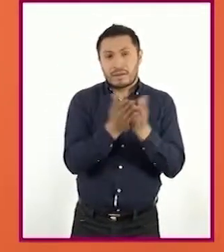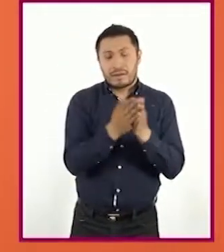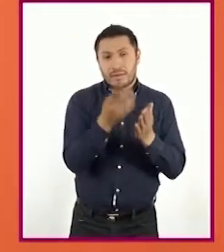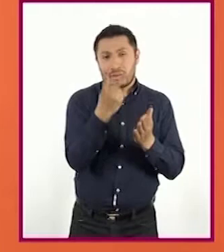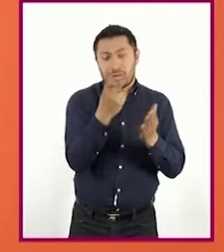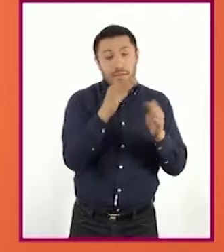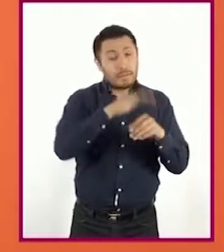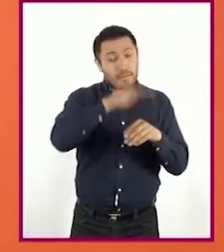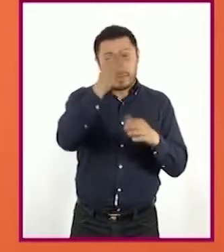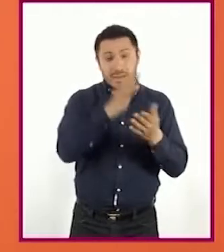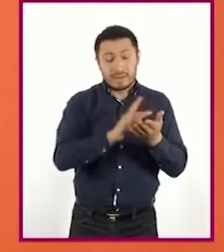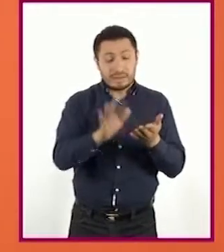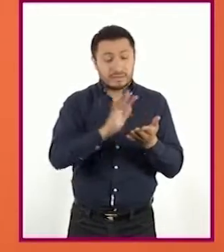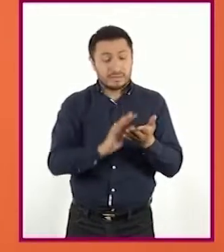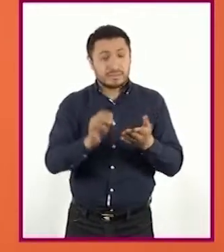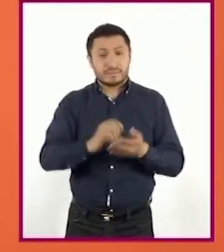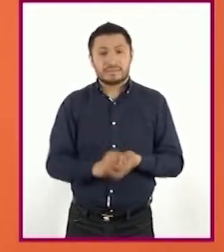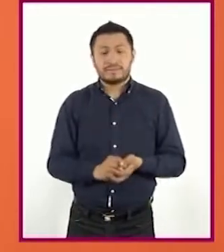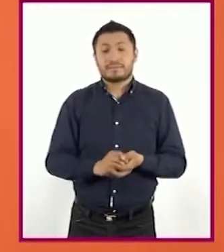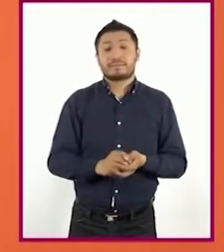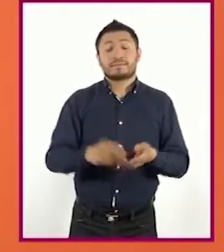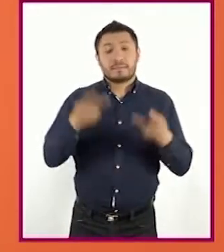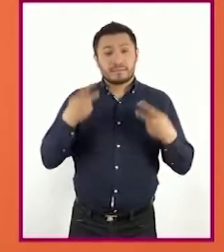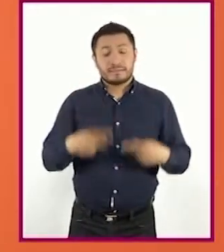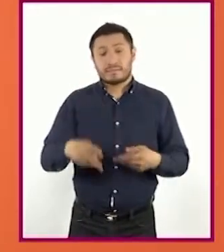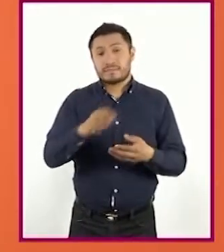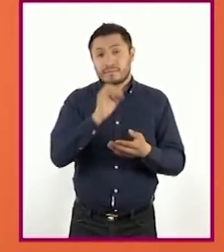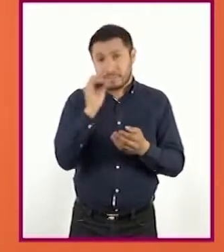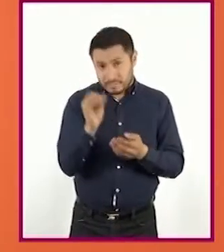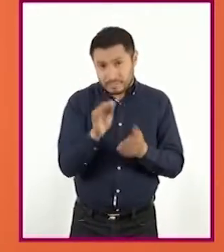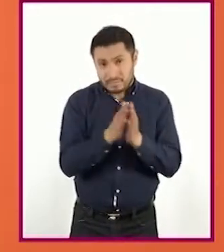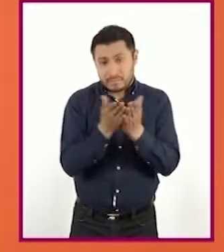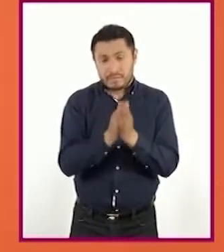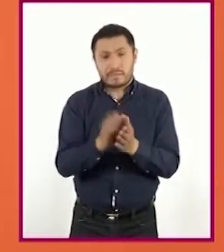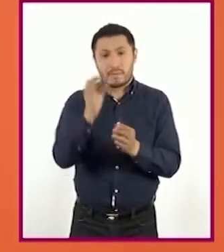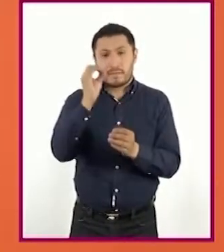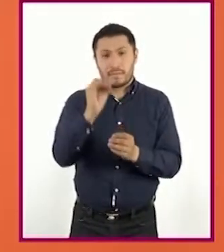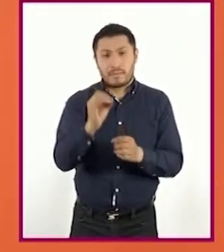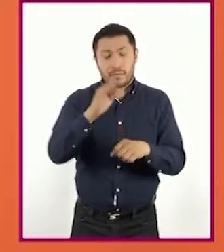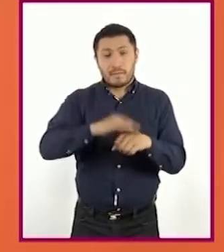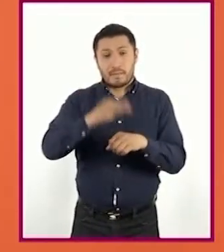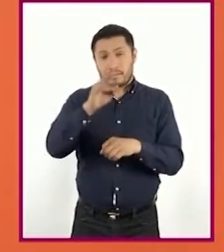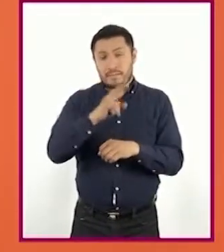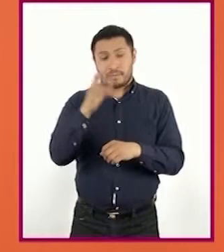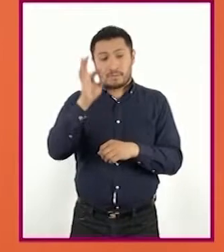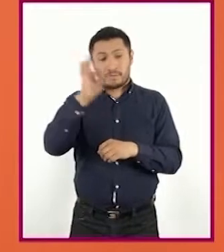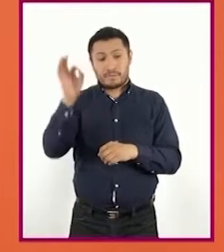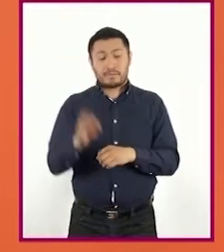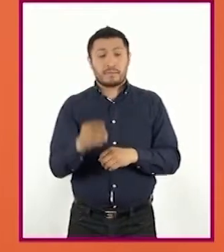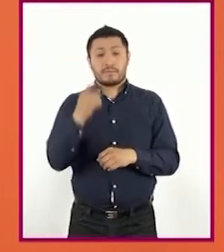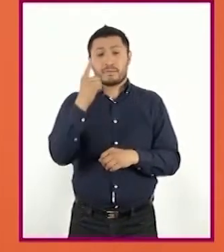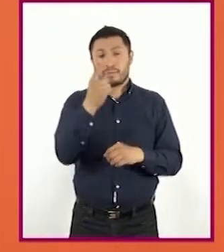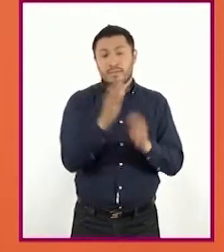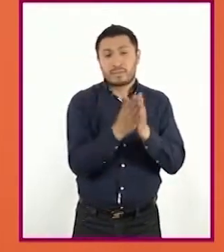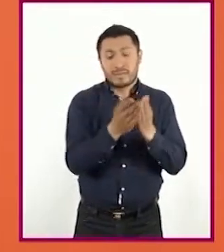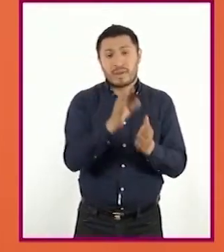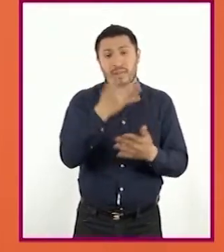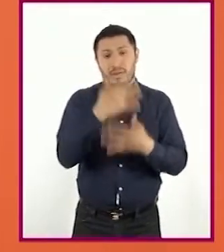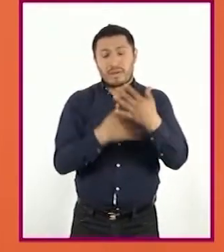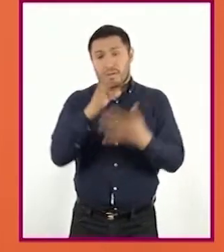más libros. Los que leyeron 0 libros fueron el 10%, más los que leyeron un libro, que fueron